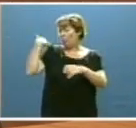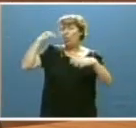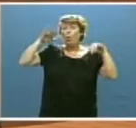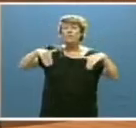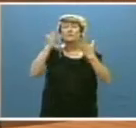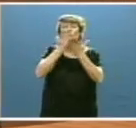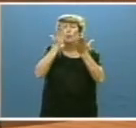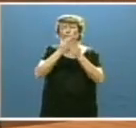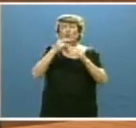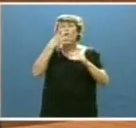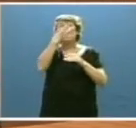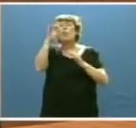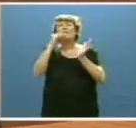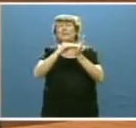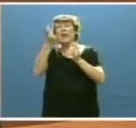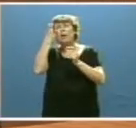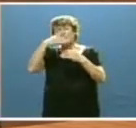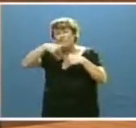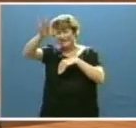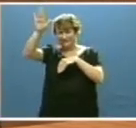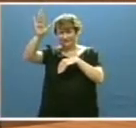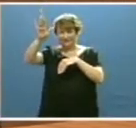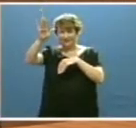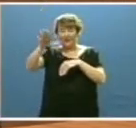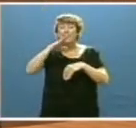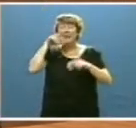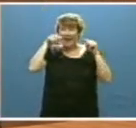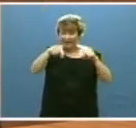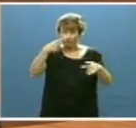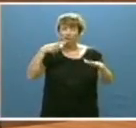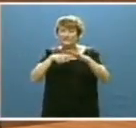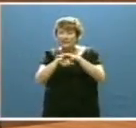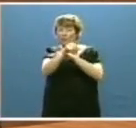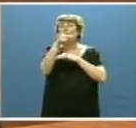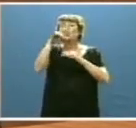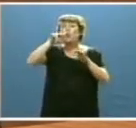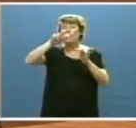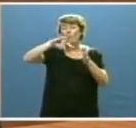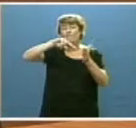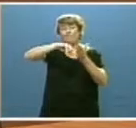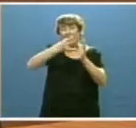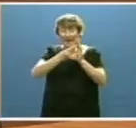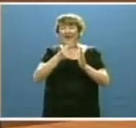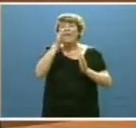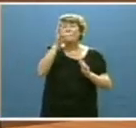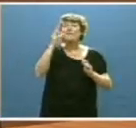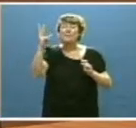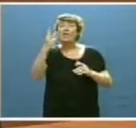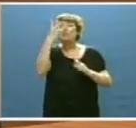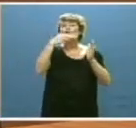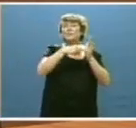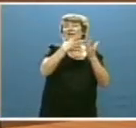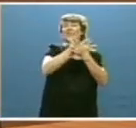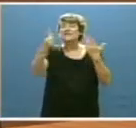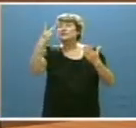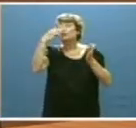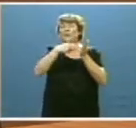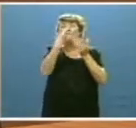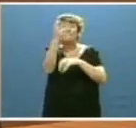más de 40 mil alumnos para ello se desarrollará un nuevo plan de fp 2016 2020